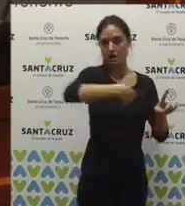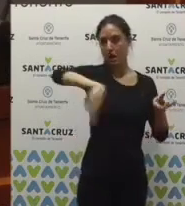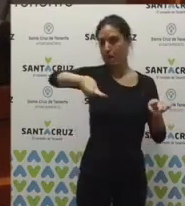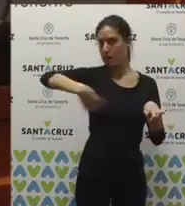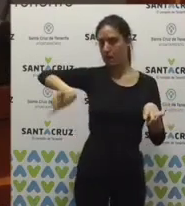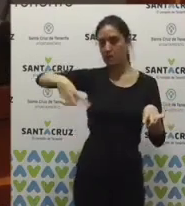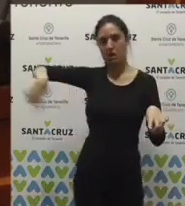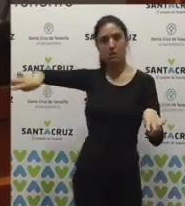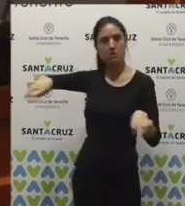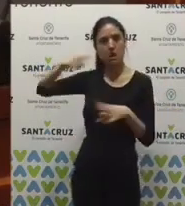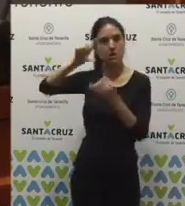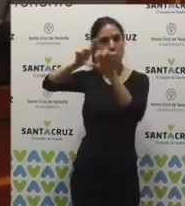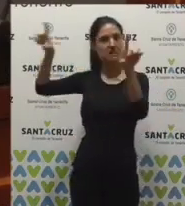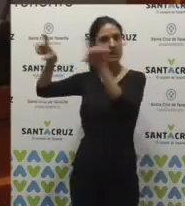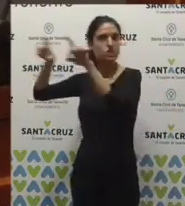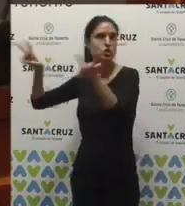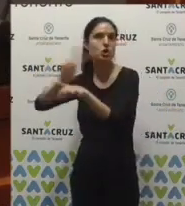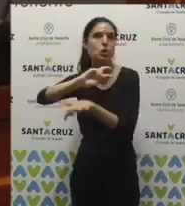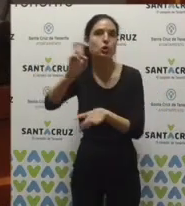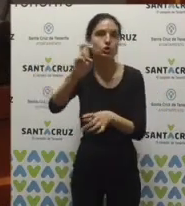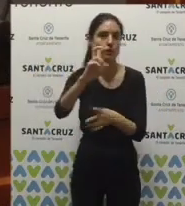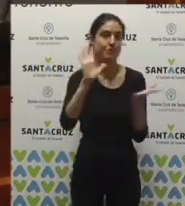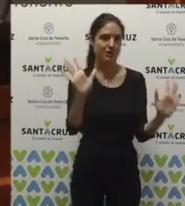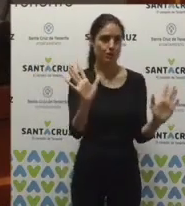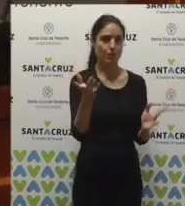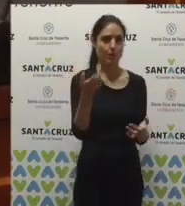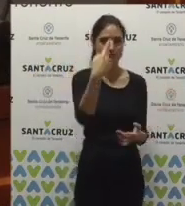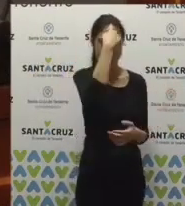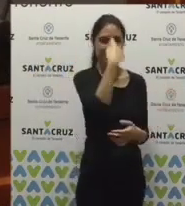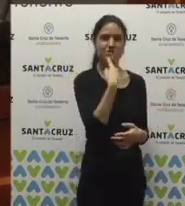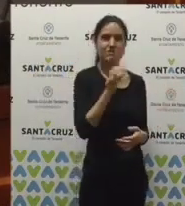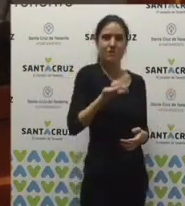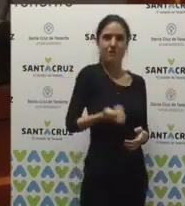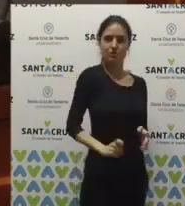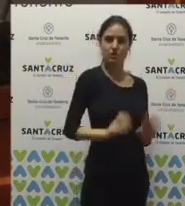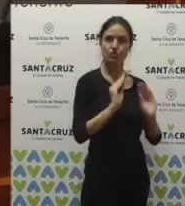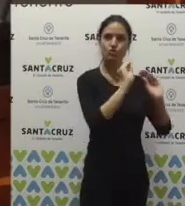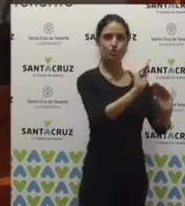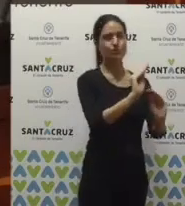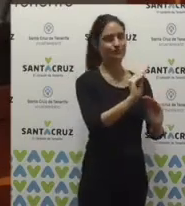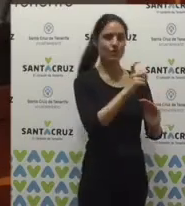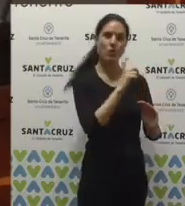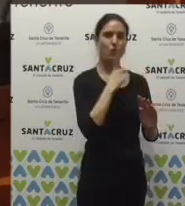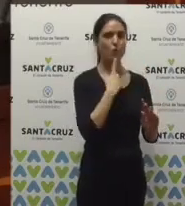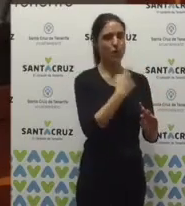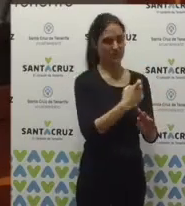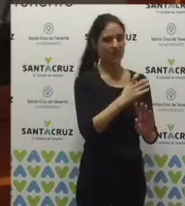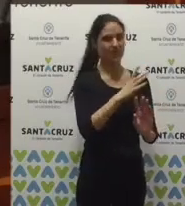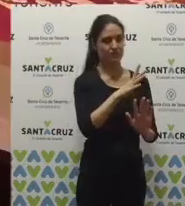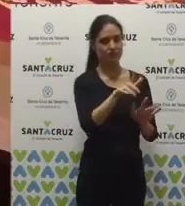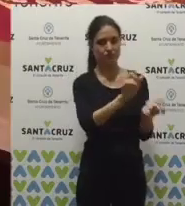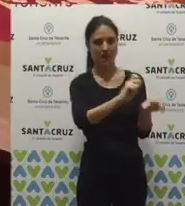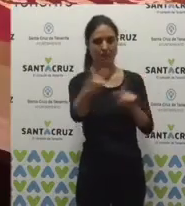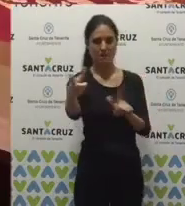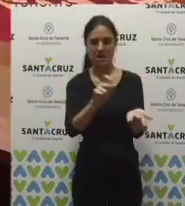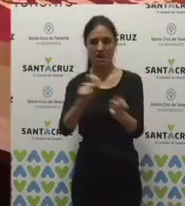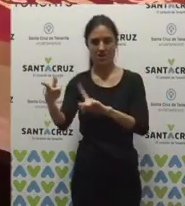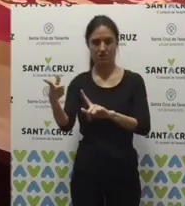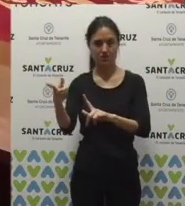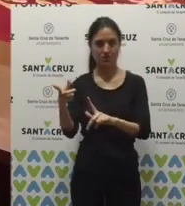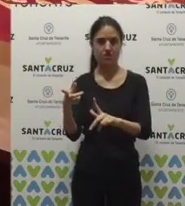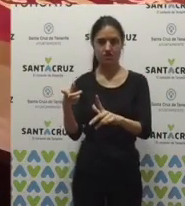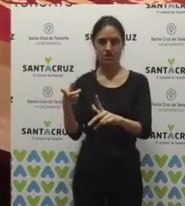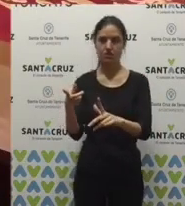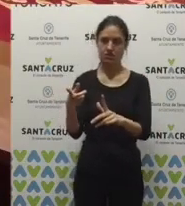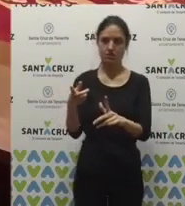con ese perfil profesional va a ser muy difícil encajarlo en cuestiones que no tengan que ver con lo que venían desarrollando es decir